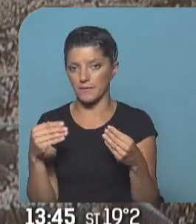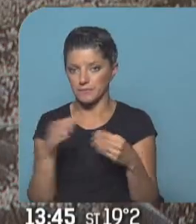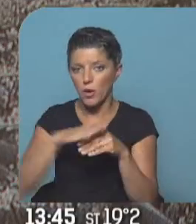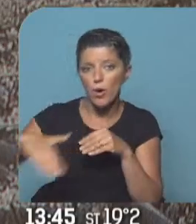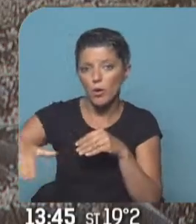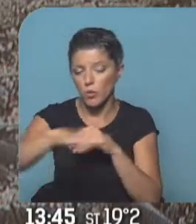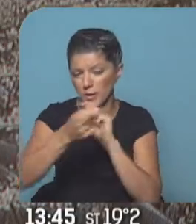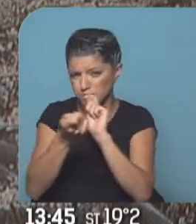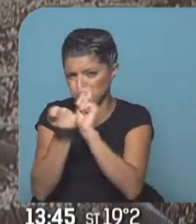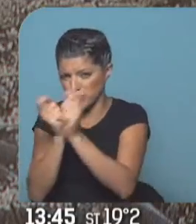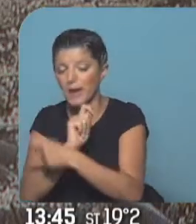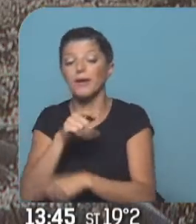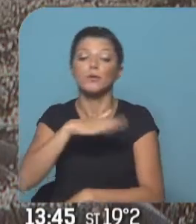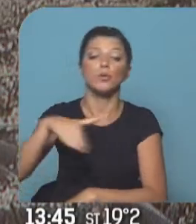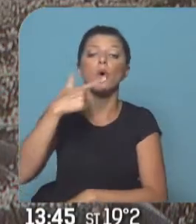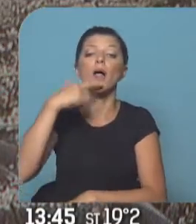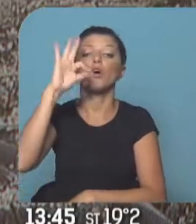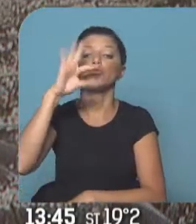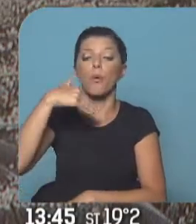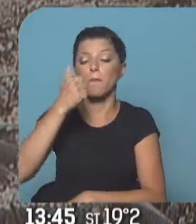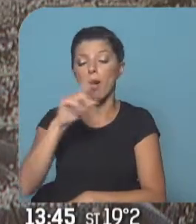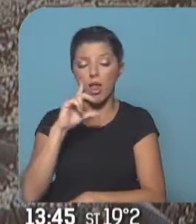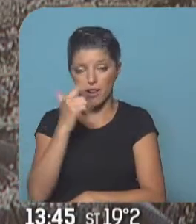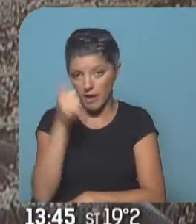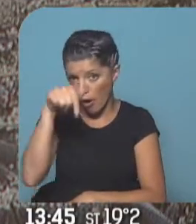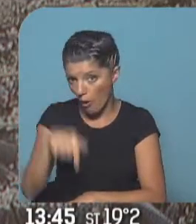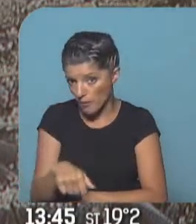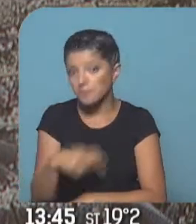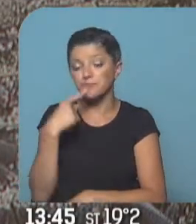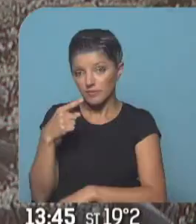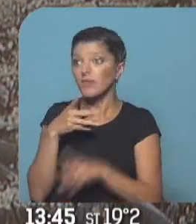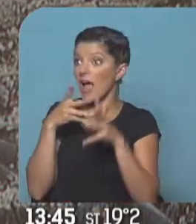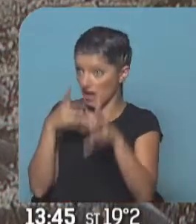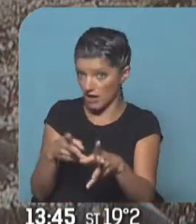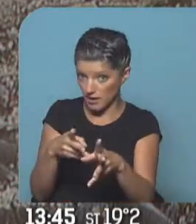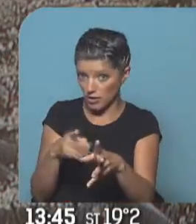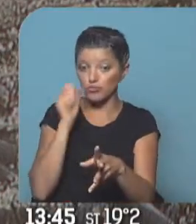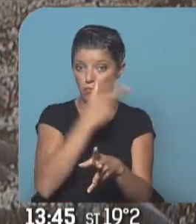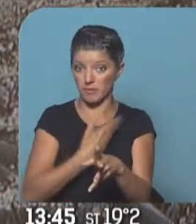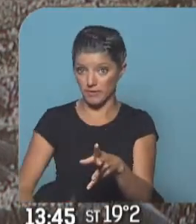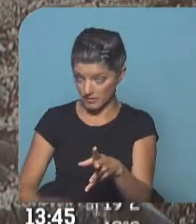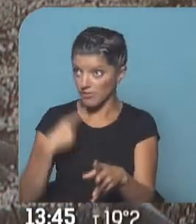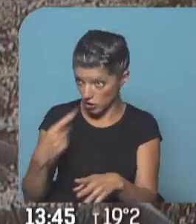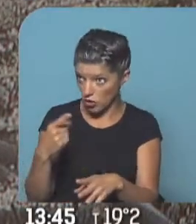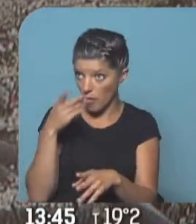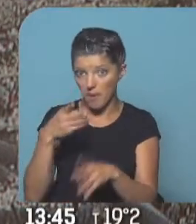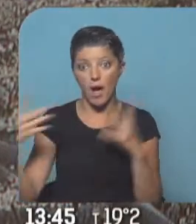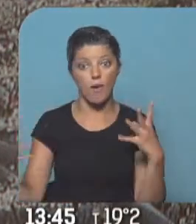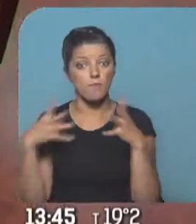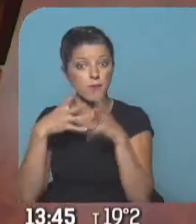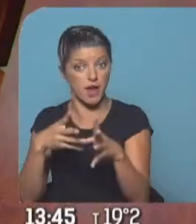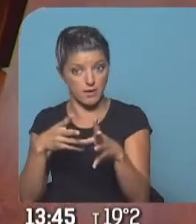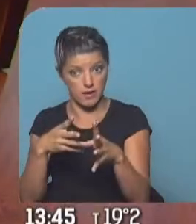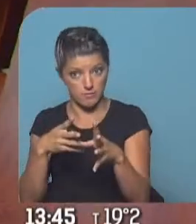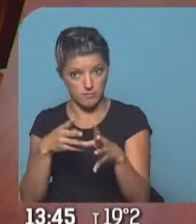hay, y Somalia es un Estado que hoy se declara en guerra. El presidente Mohamed acaba de decir que va a declarar el